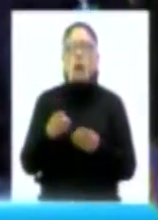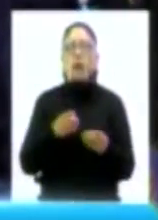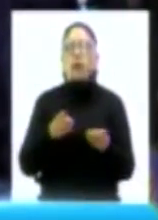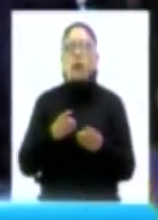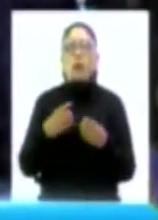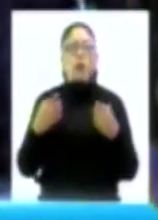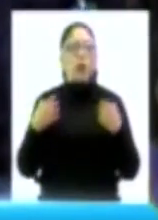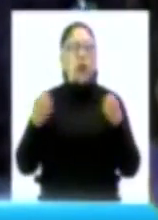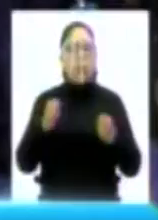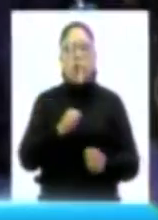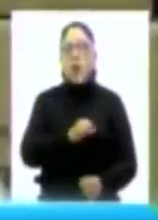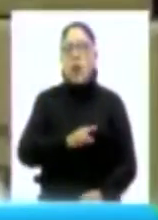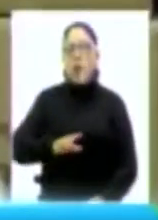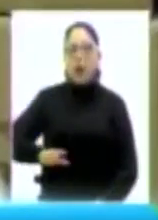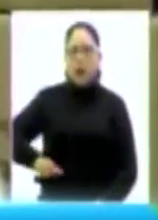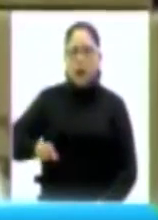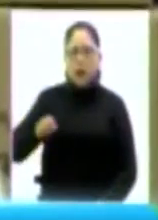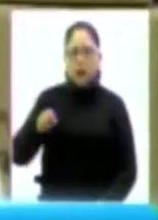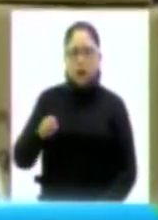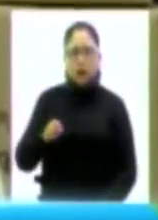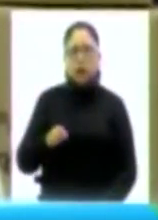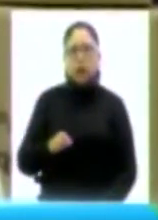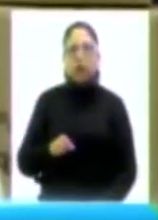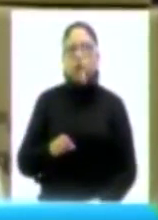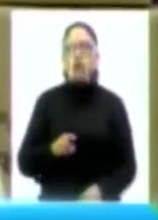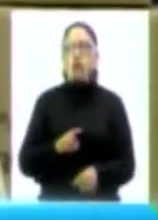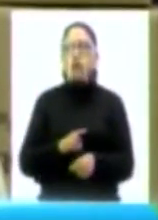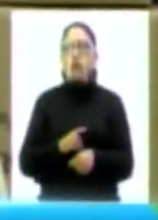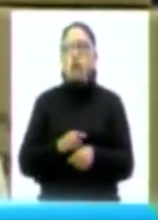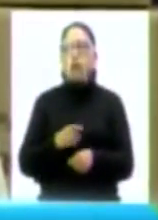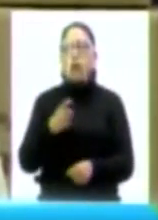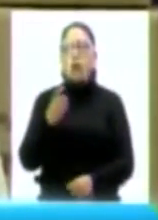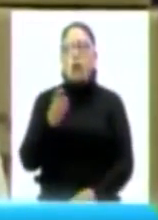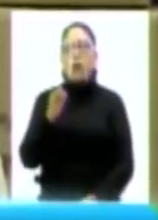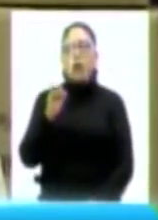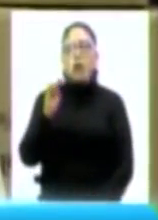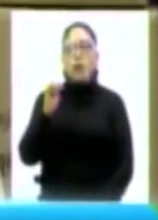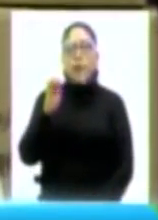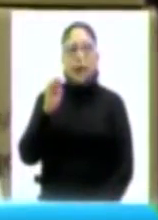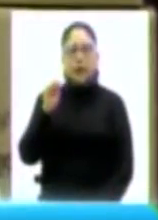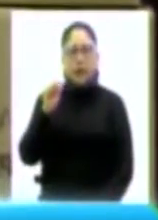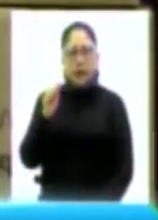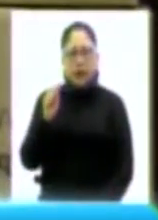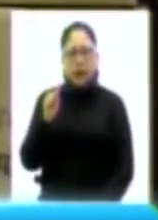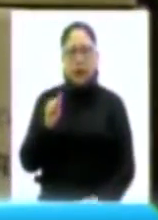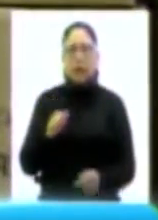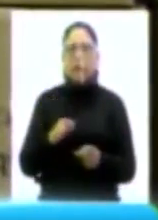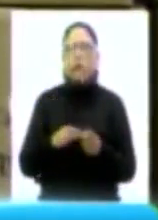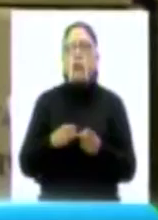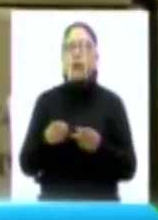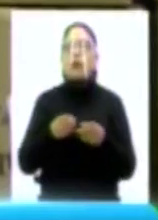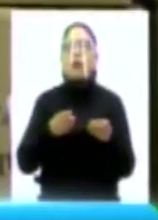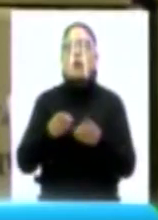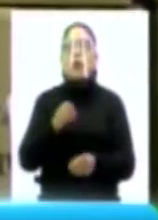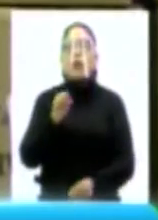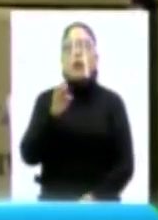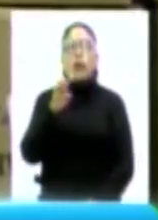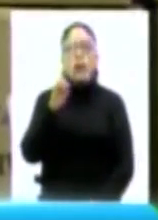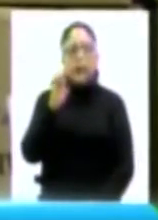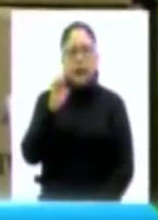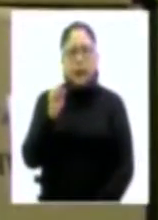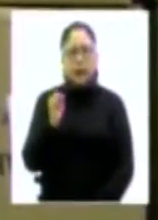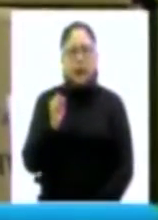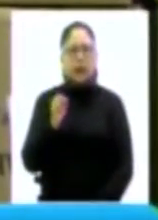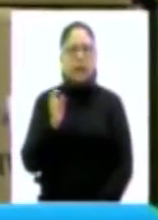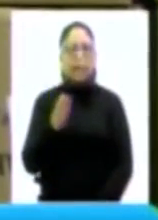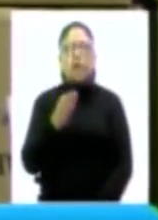Alcaldía, la doctora Jimena Salinas, al director del CEDES, el doctor Ramiro